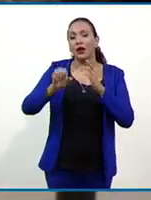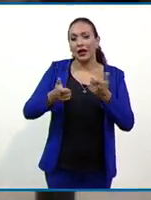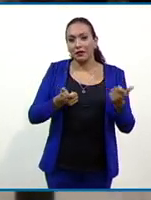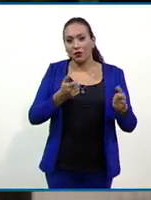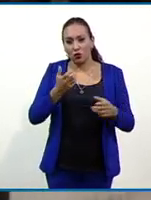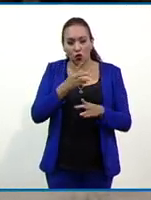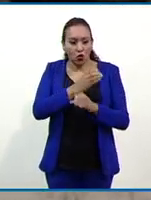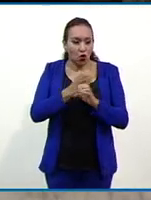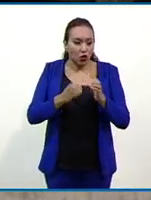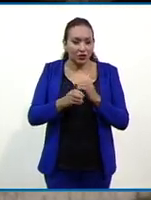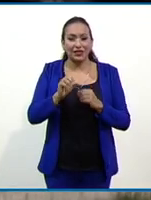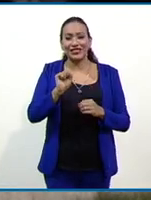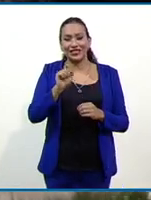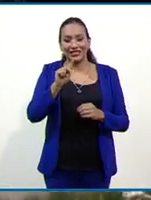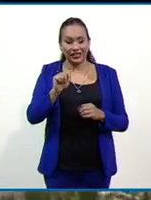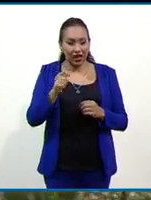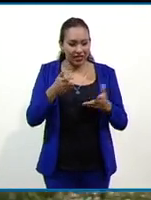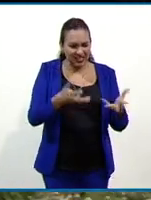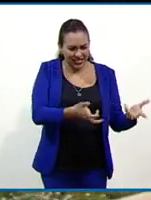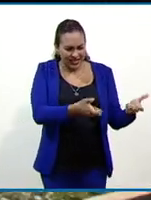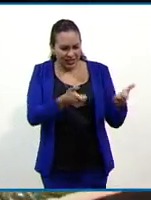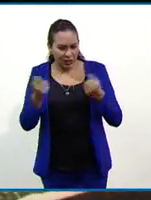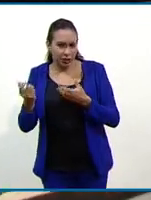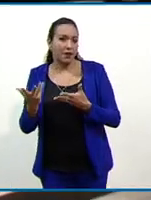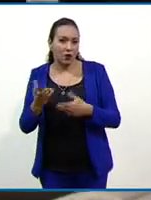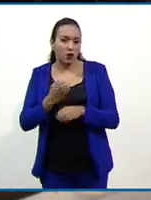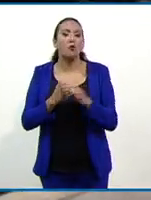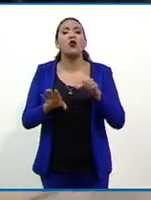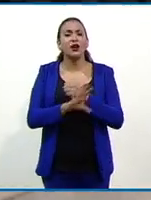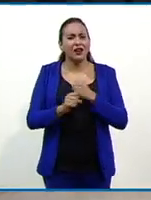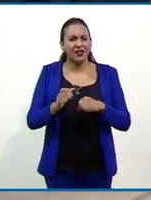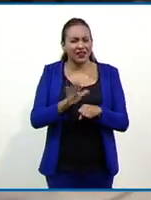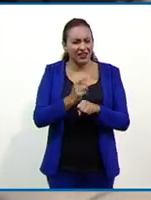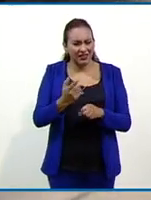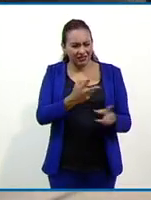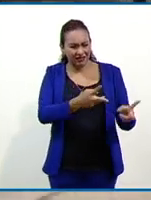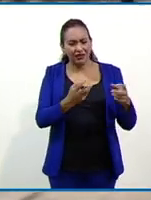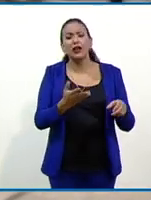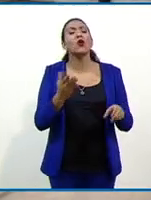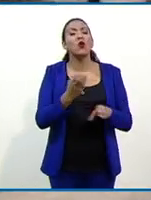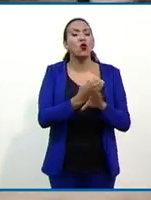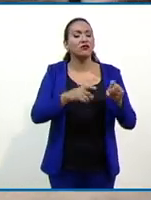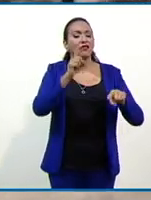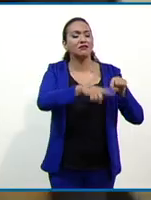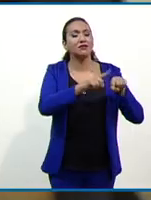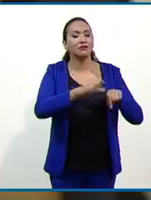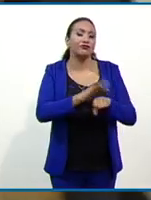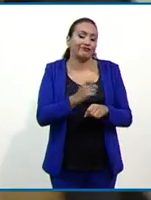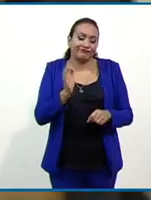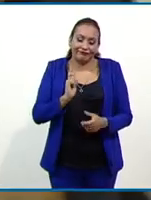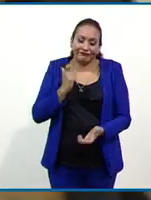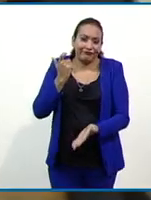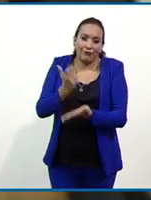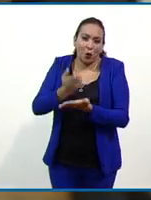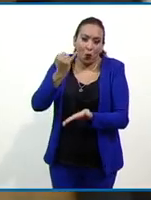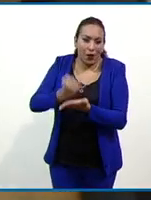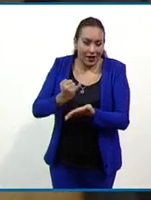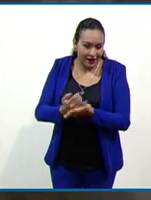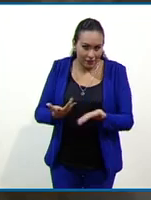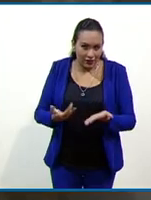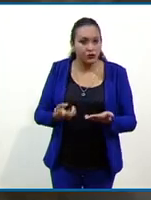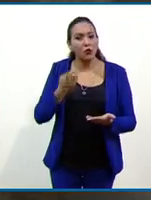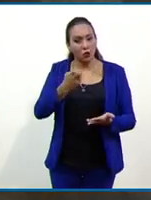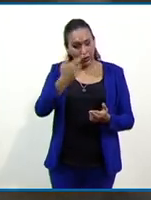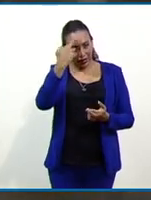sea posible por haber sido enajenados por el Servicio de Administración y Enajenación de Bienes, no puedan recibir el valor íntegro de